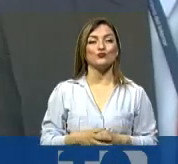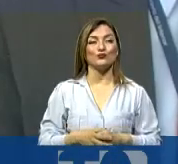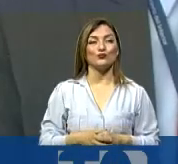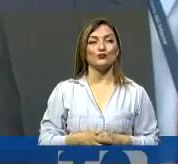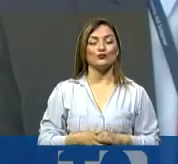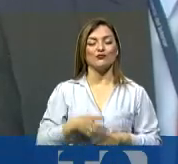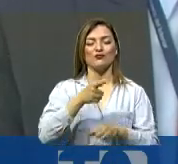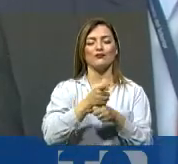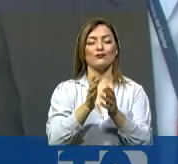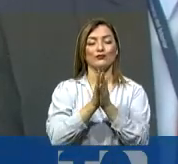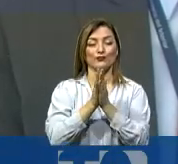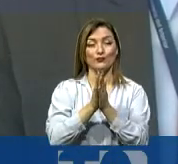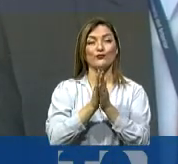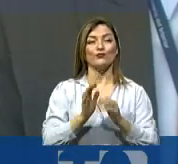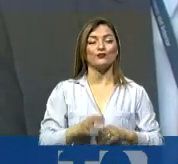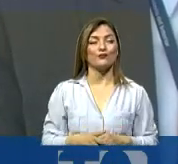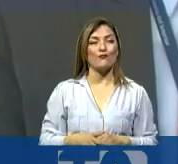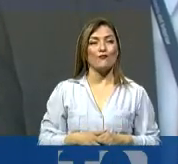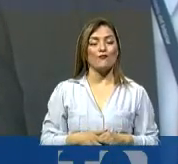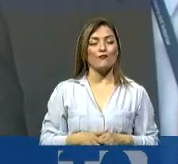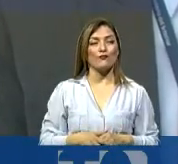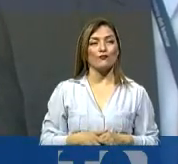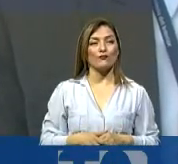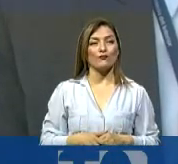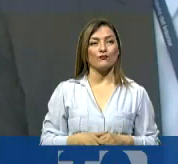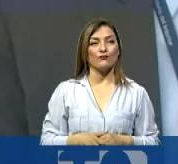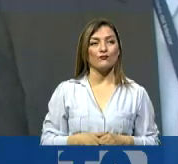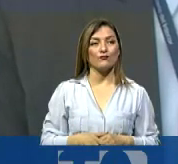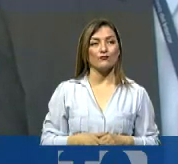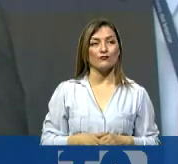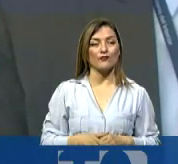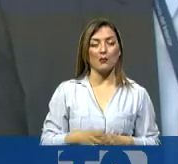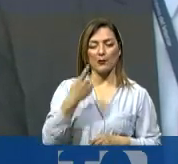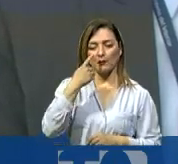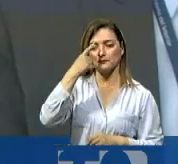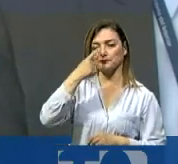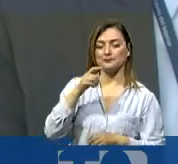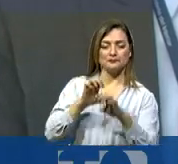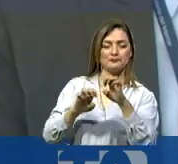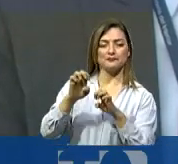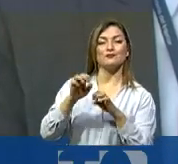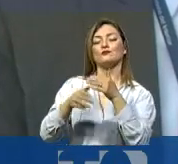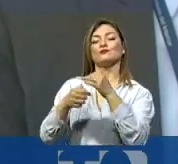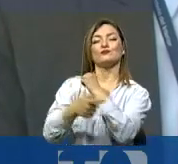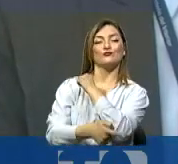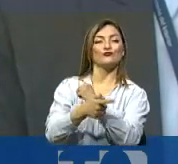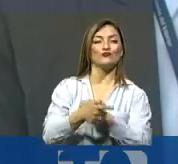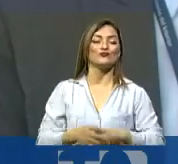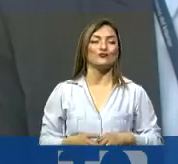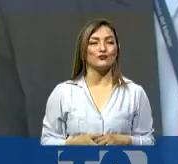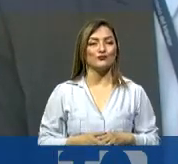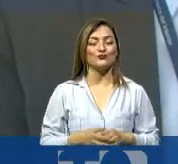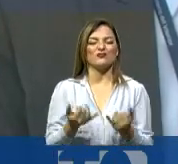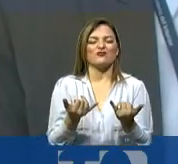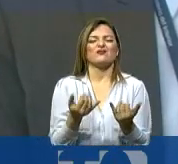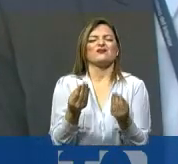ordenanza que también estamos pidiendo para poder, en cierta forma, de acuerdo al perfil, proceder a sancionar. ¿Por qué? Porque de lo contrario, únicamente en este momento